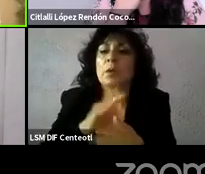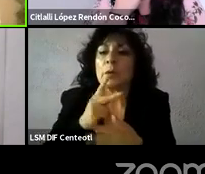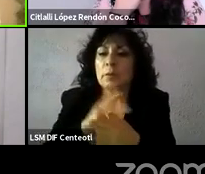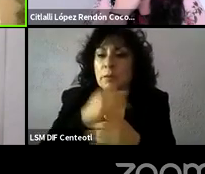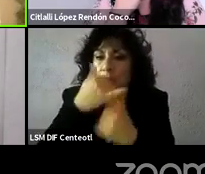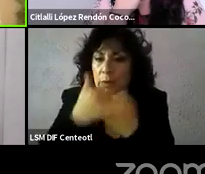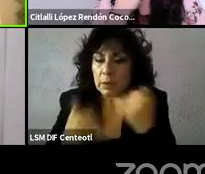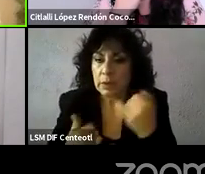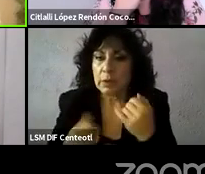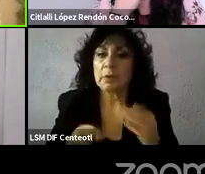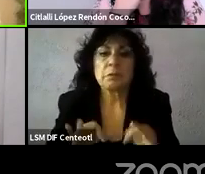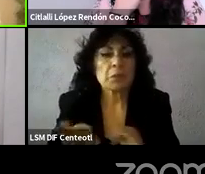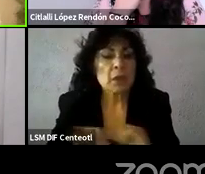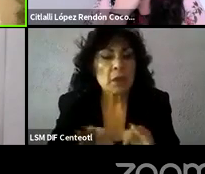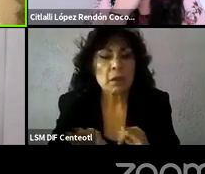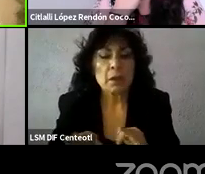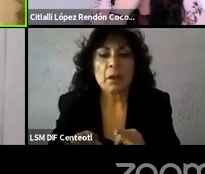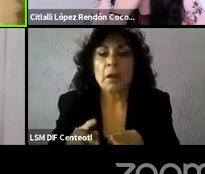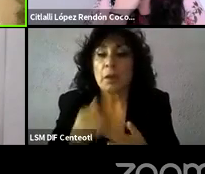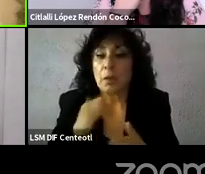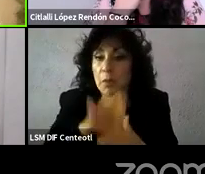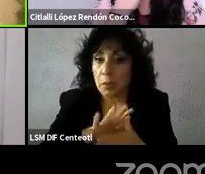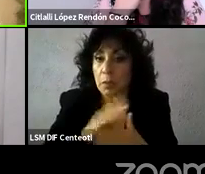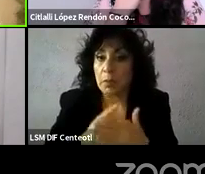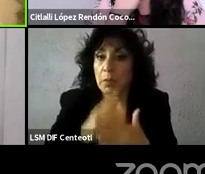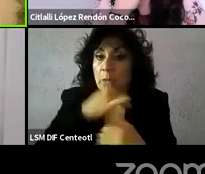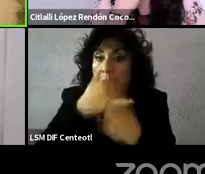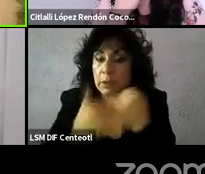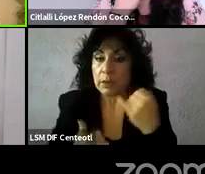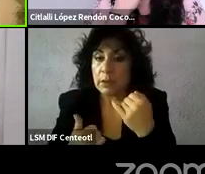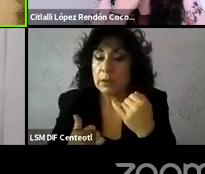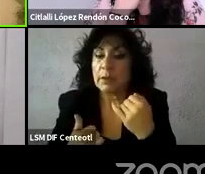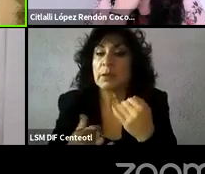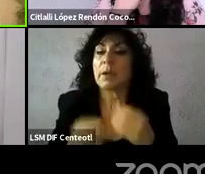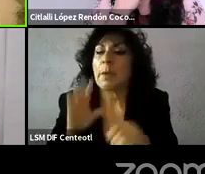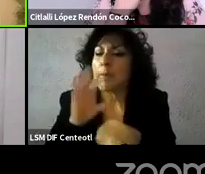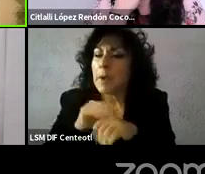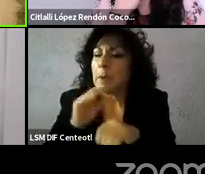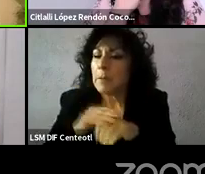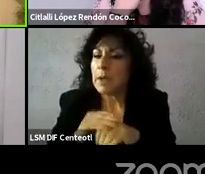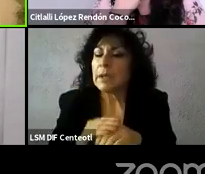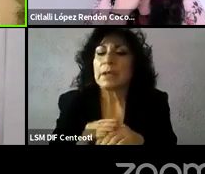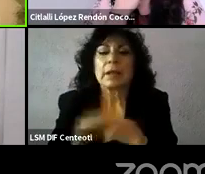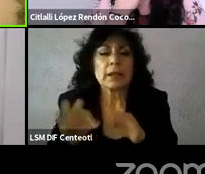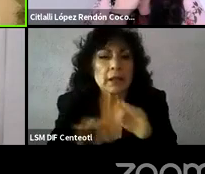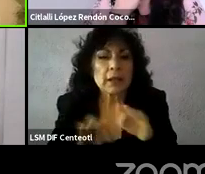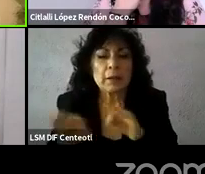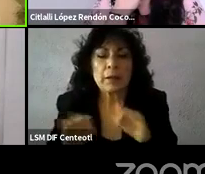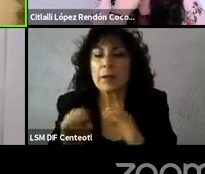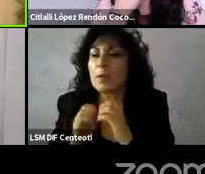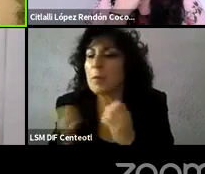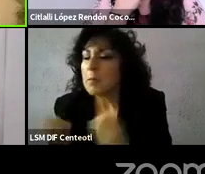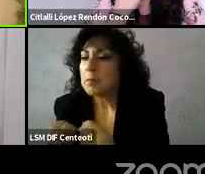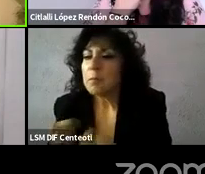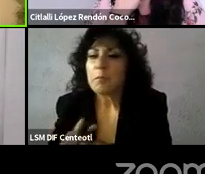el trabajar con proyectos nos permite justo trabajar con todos los agentes que son parte de la comunidad, que no